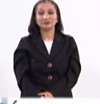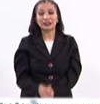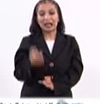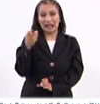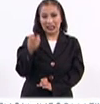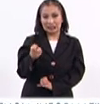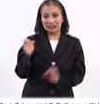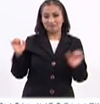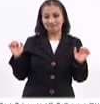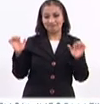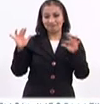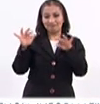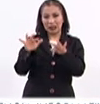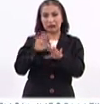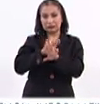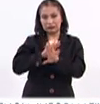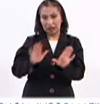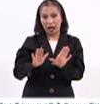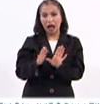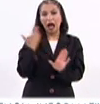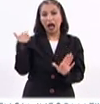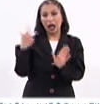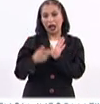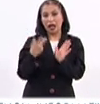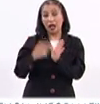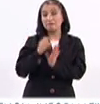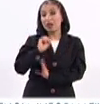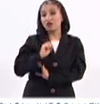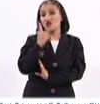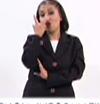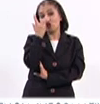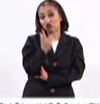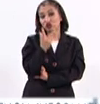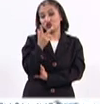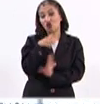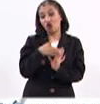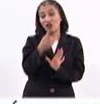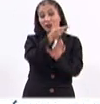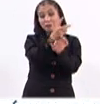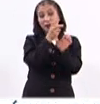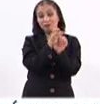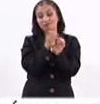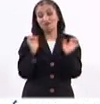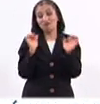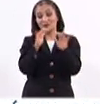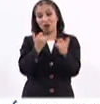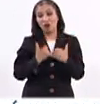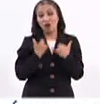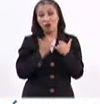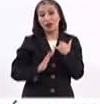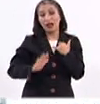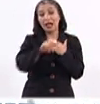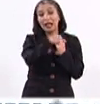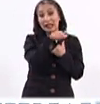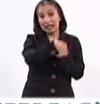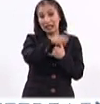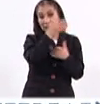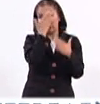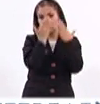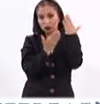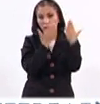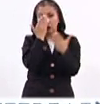un evento que ya tenemos la edición número 28, donde invitamos a jóvenes que estén